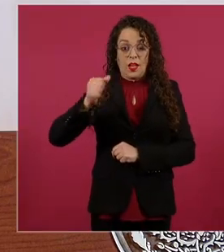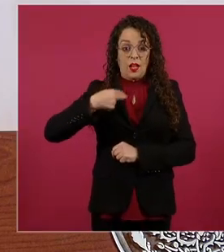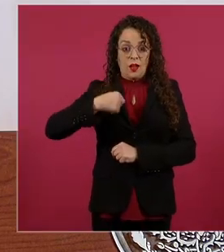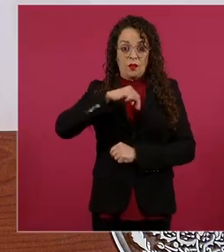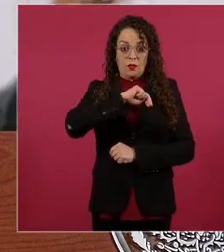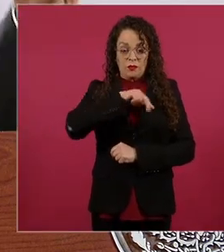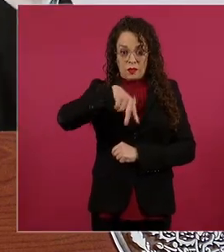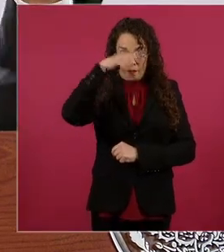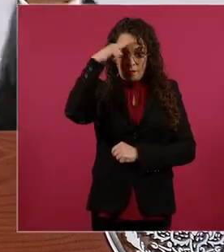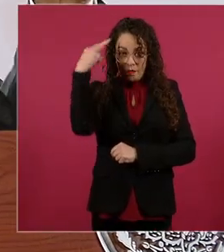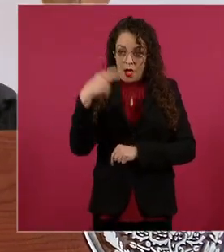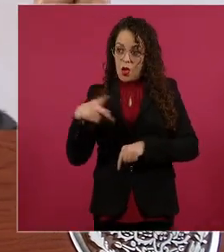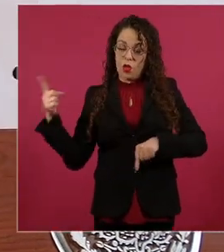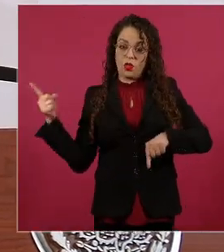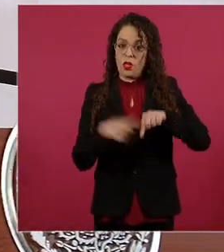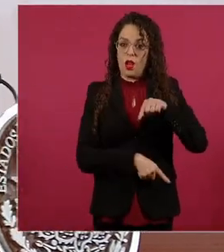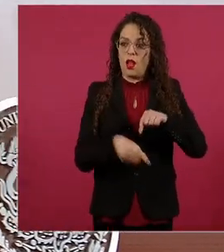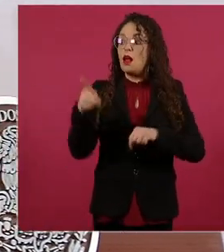en el 21